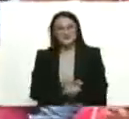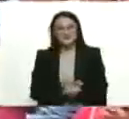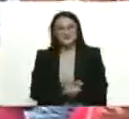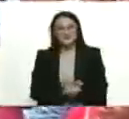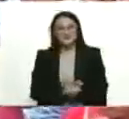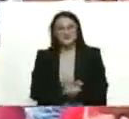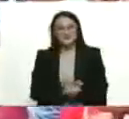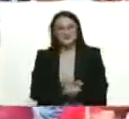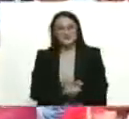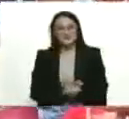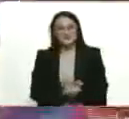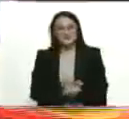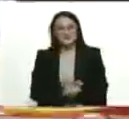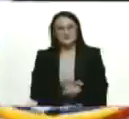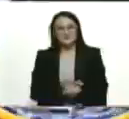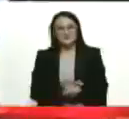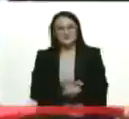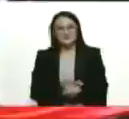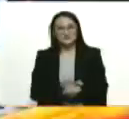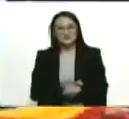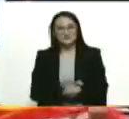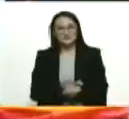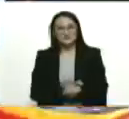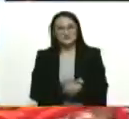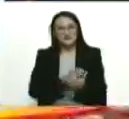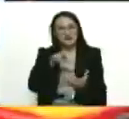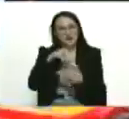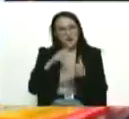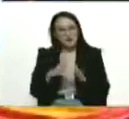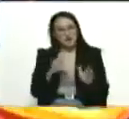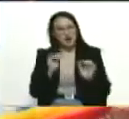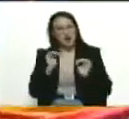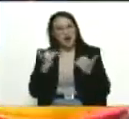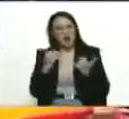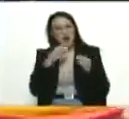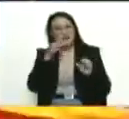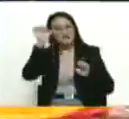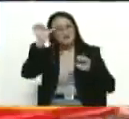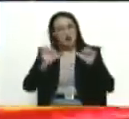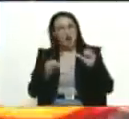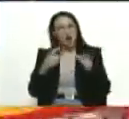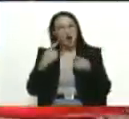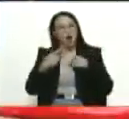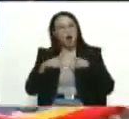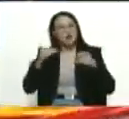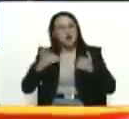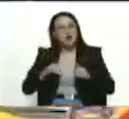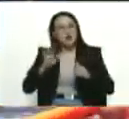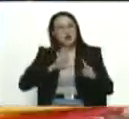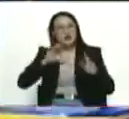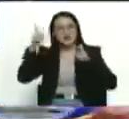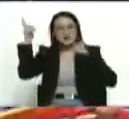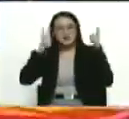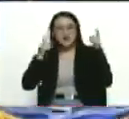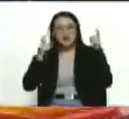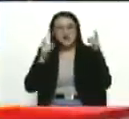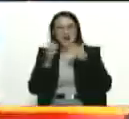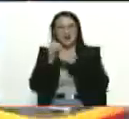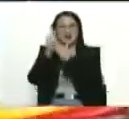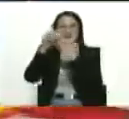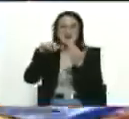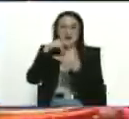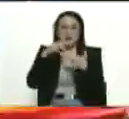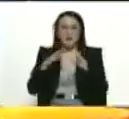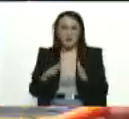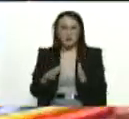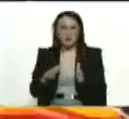Y que repiquen los tambores y la revolución bolivariana para recibir a otro hijo de nuestro comandante Chávez, nuestro líder de la revolución